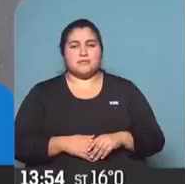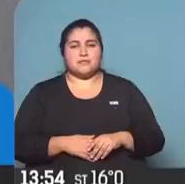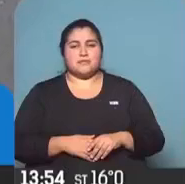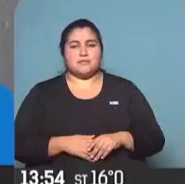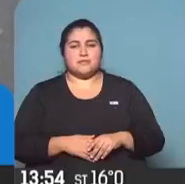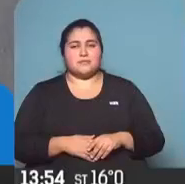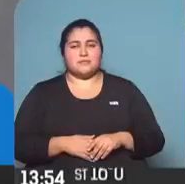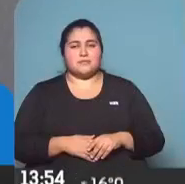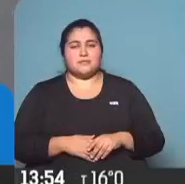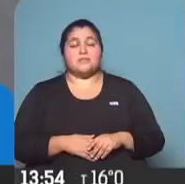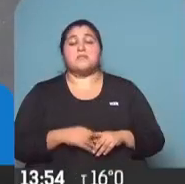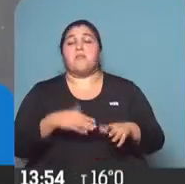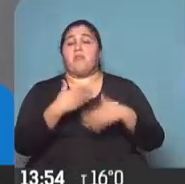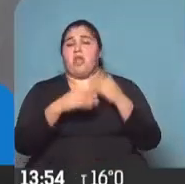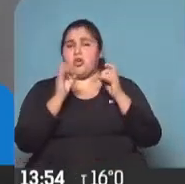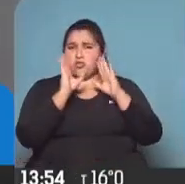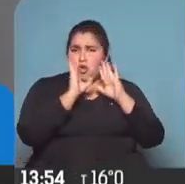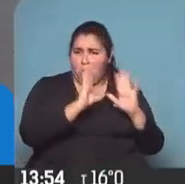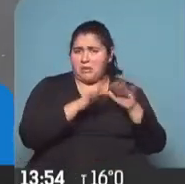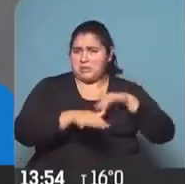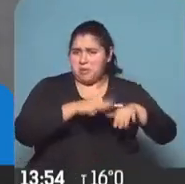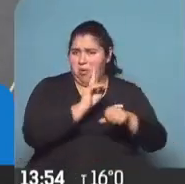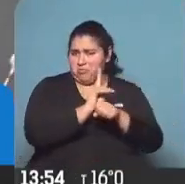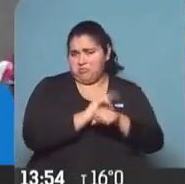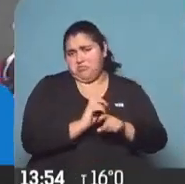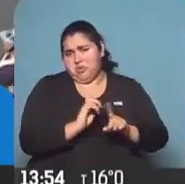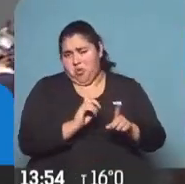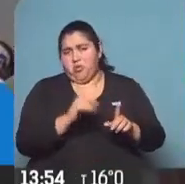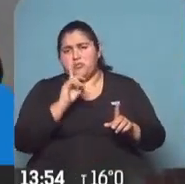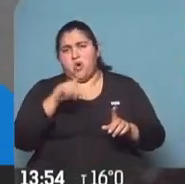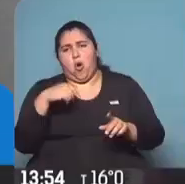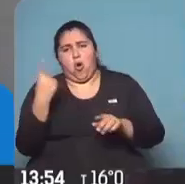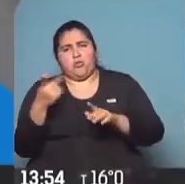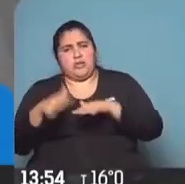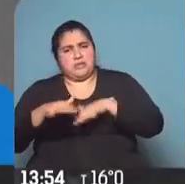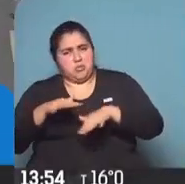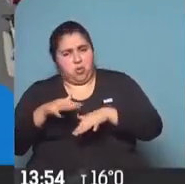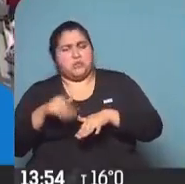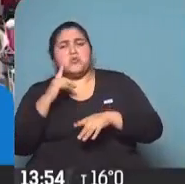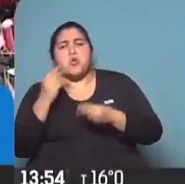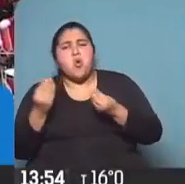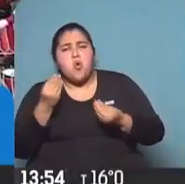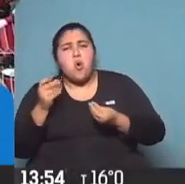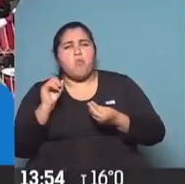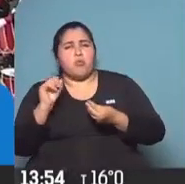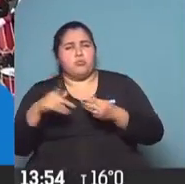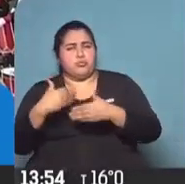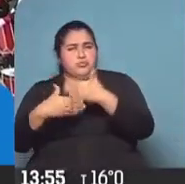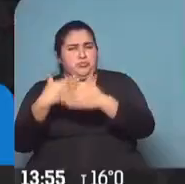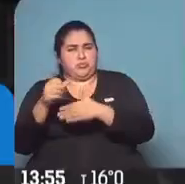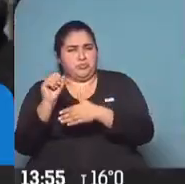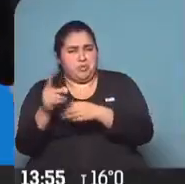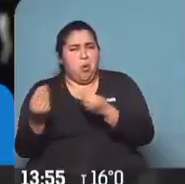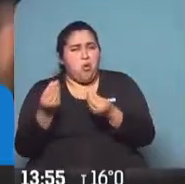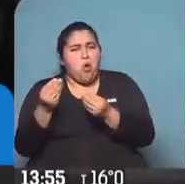quizás no solo sino también rico y